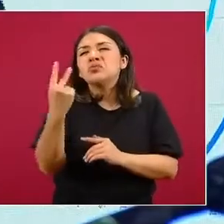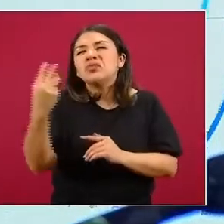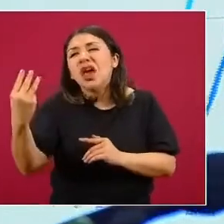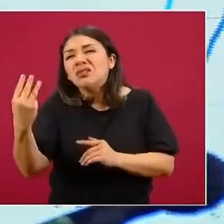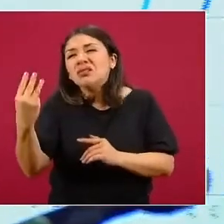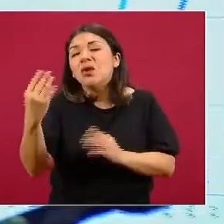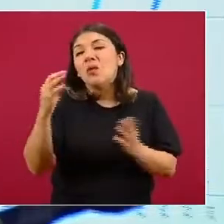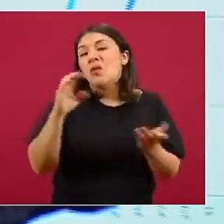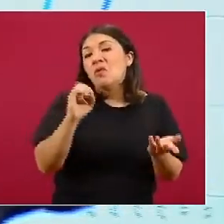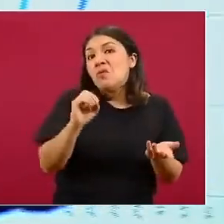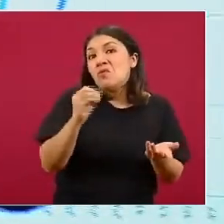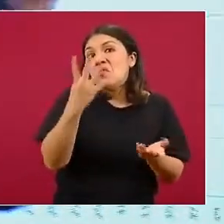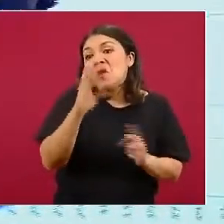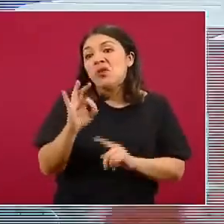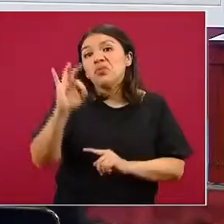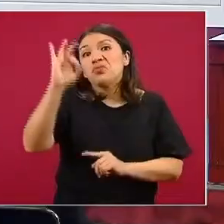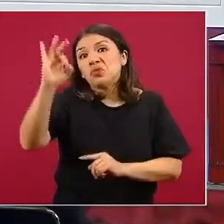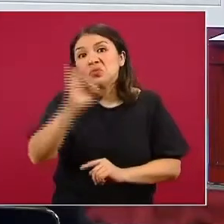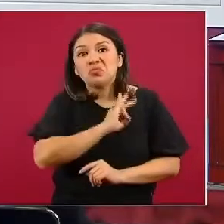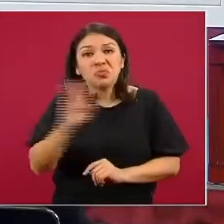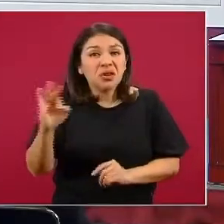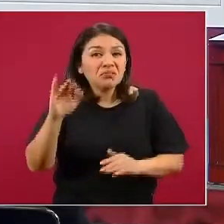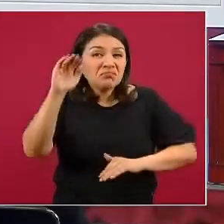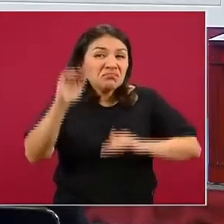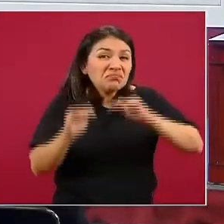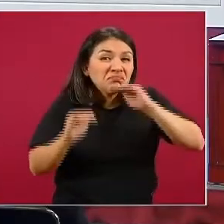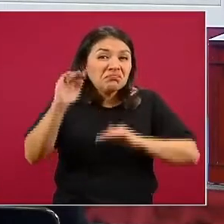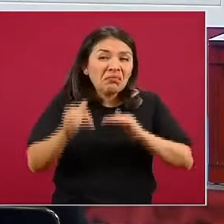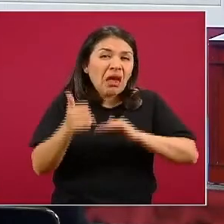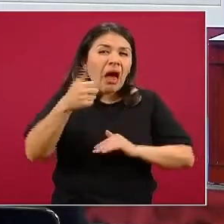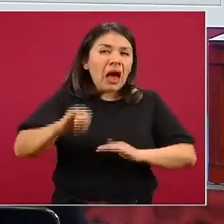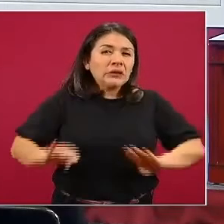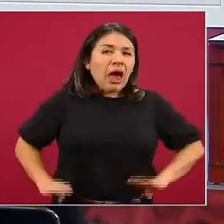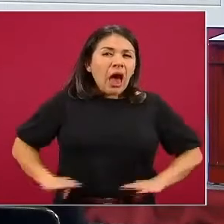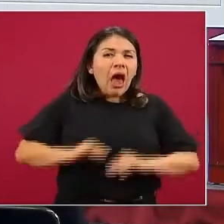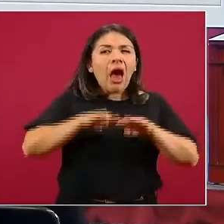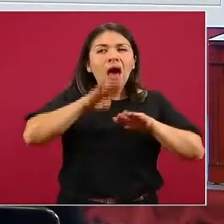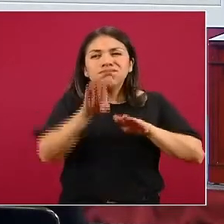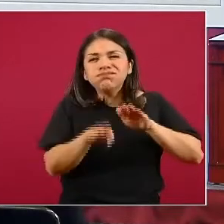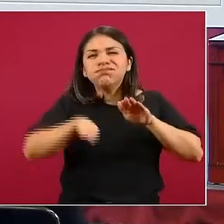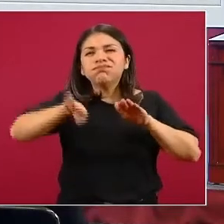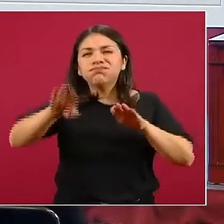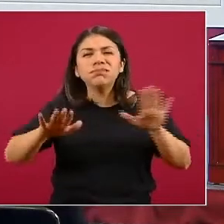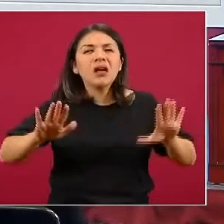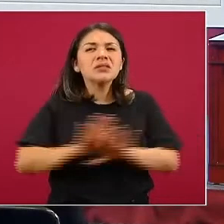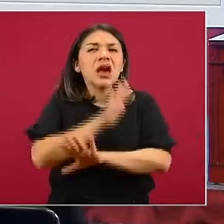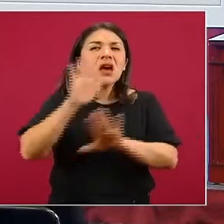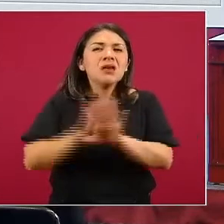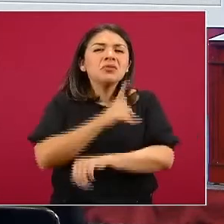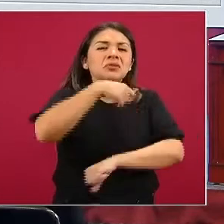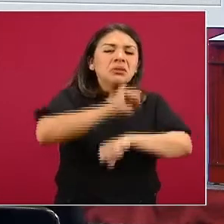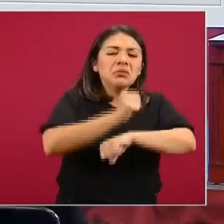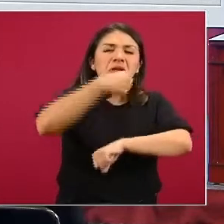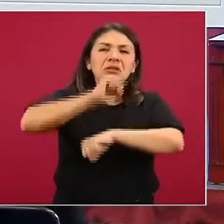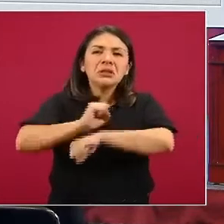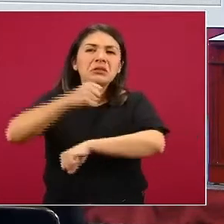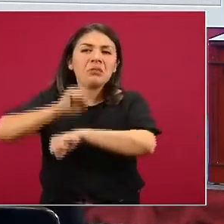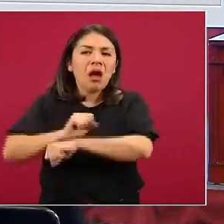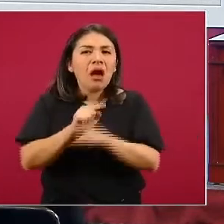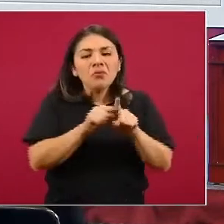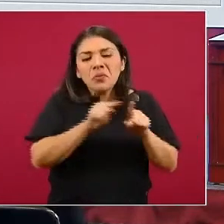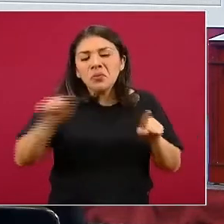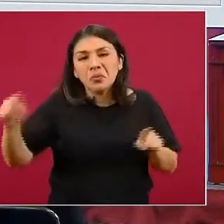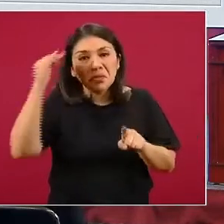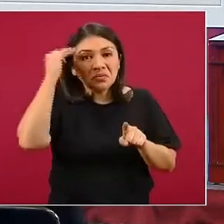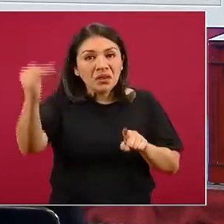3 o hasta 4 puntos porcentuales. Ese ha sido el rango de fluctuación que ha habido a lo largo de la semana en todo